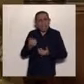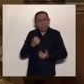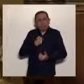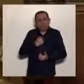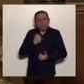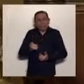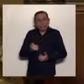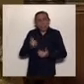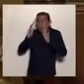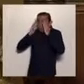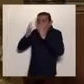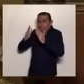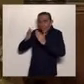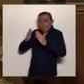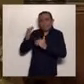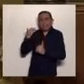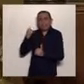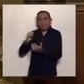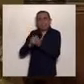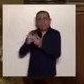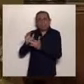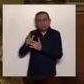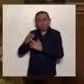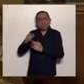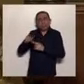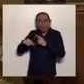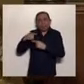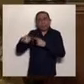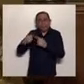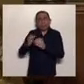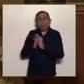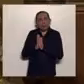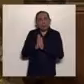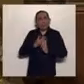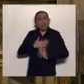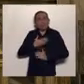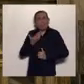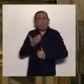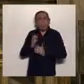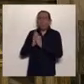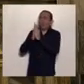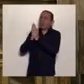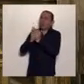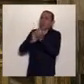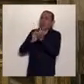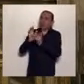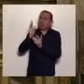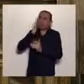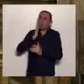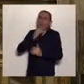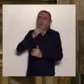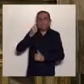al llamado que Jesús les hizo y puedan seguirlo con amor. Oremos. Jesús, buen